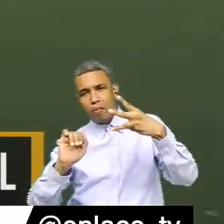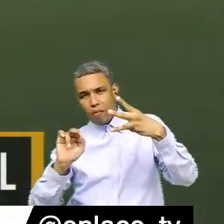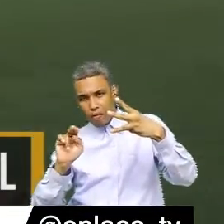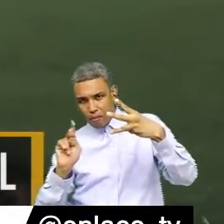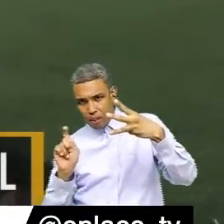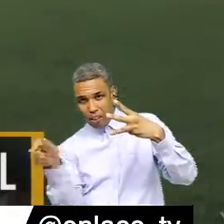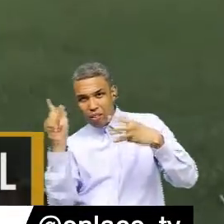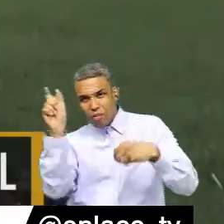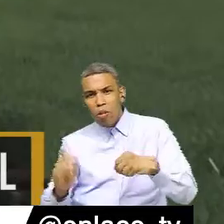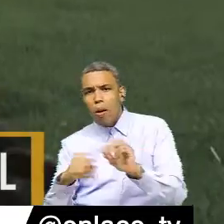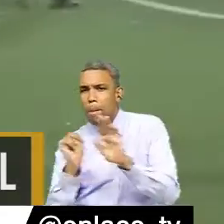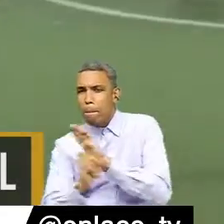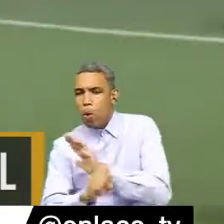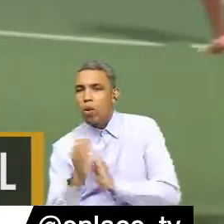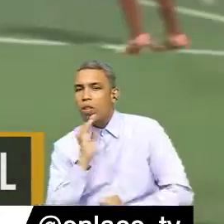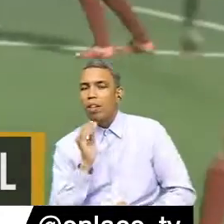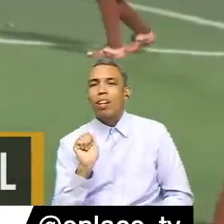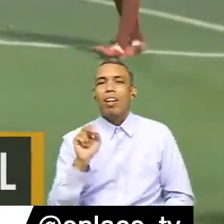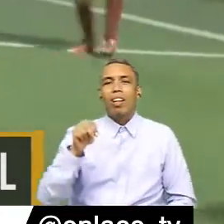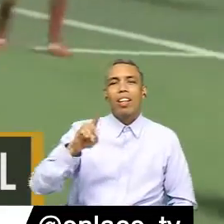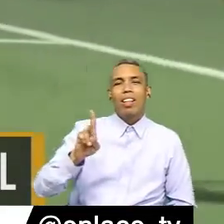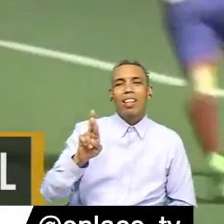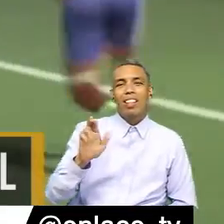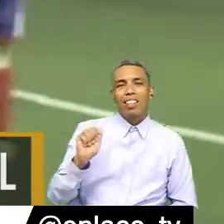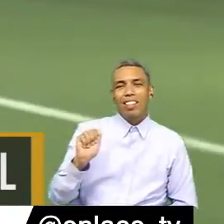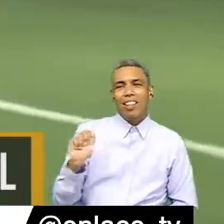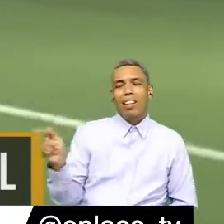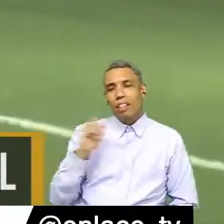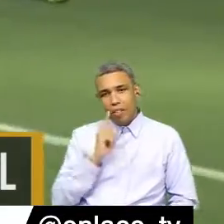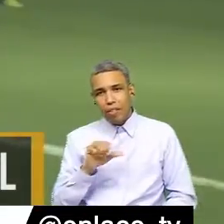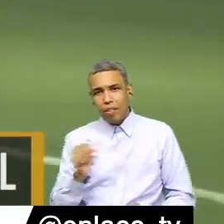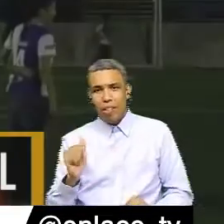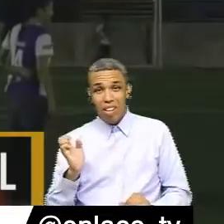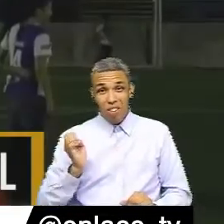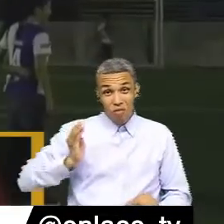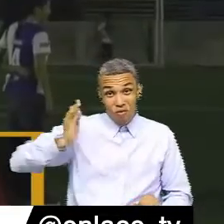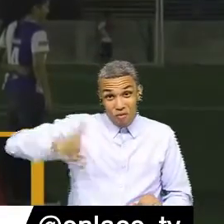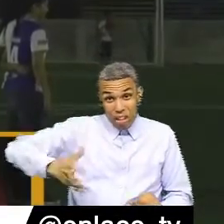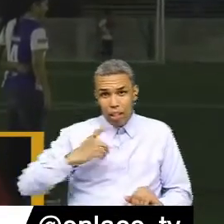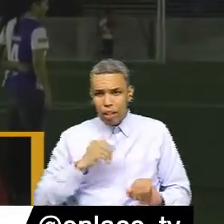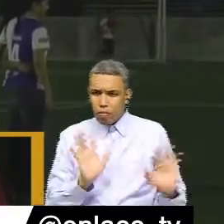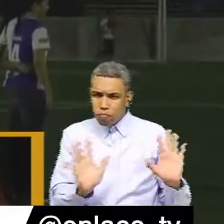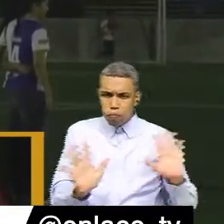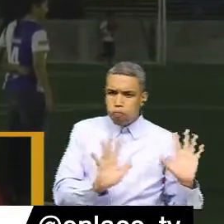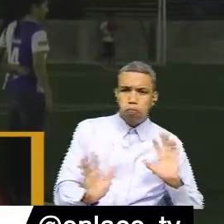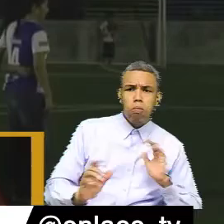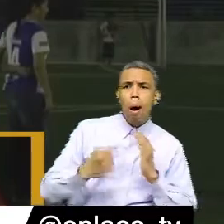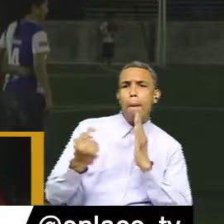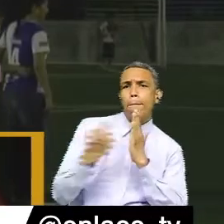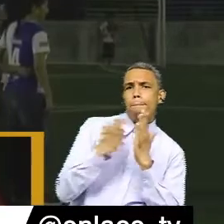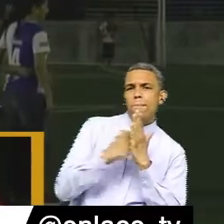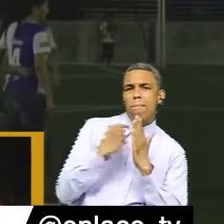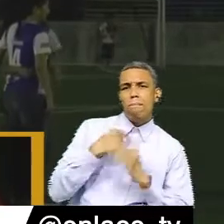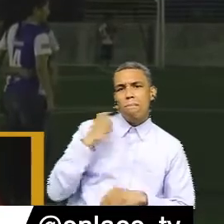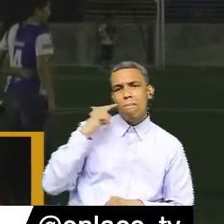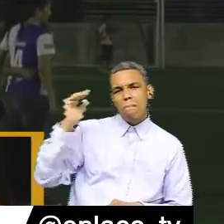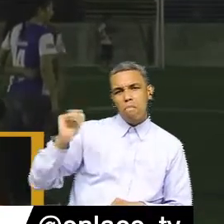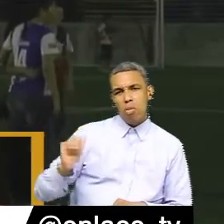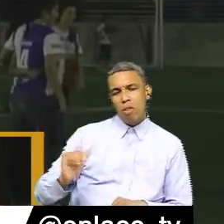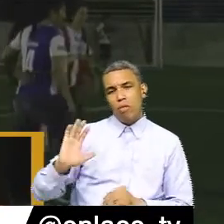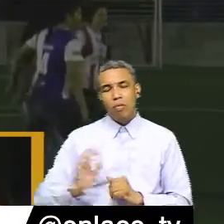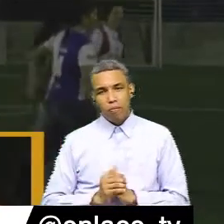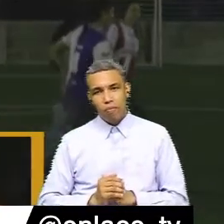en la categoría abierta fue andrea jaraba y el club infantas obtuvo la valla menos vencida mitad las para que hagan parte de cualquiera los equipos que estoy se están conformando